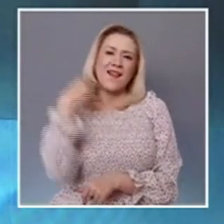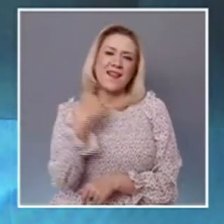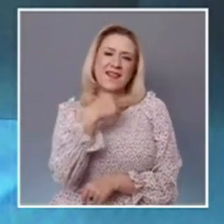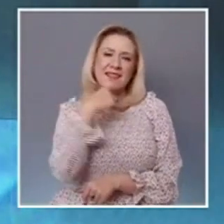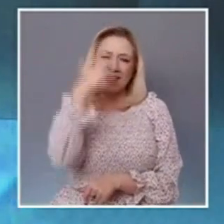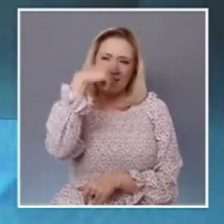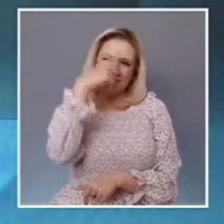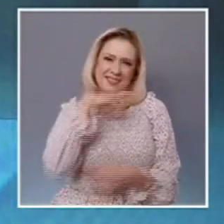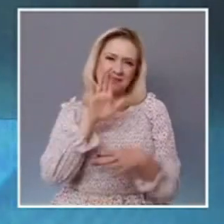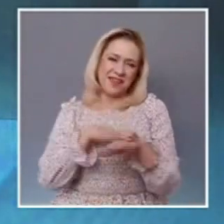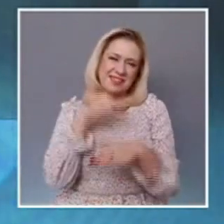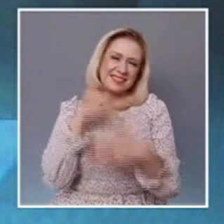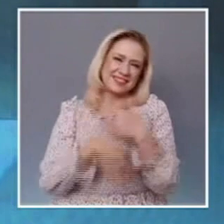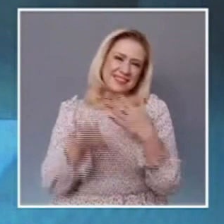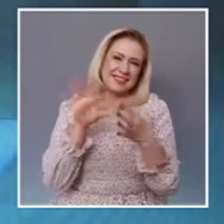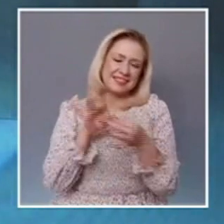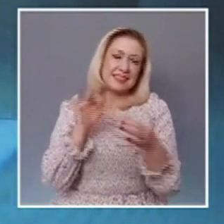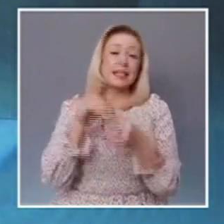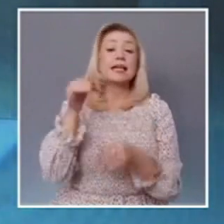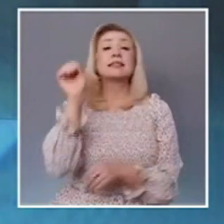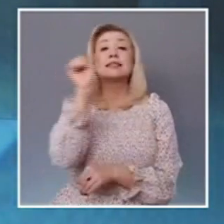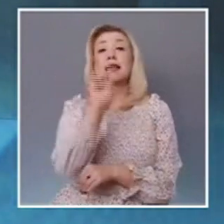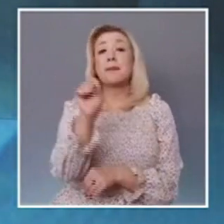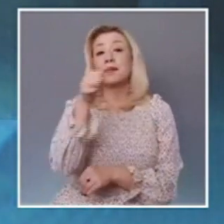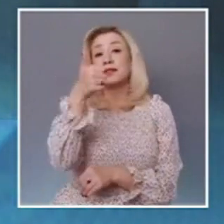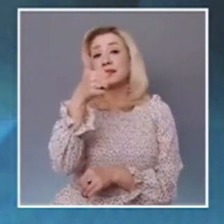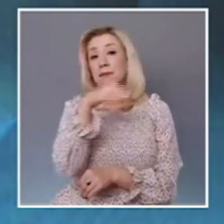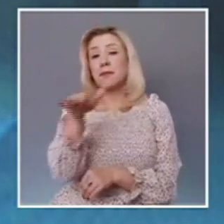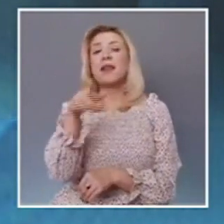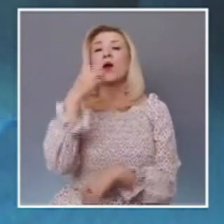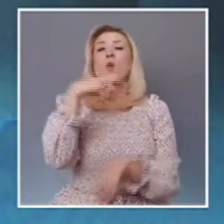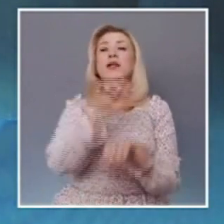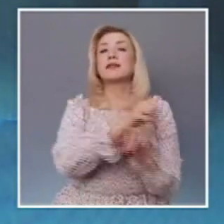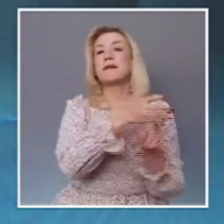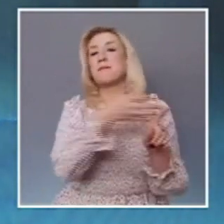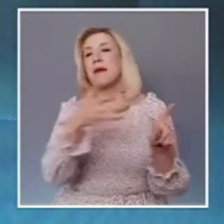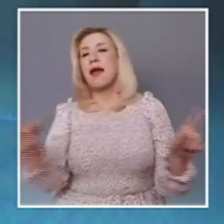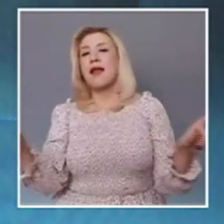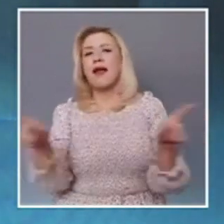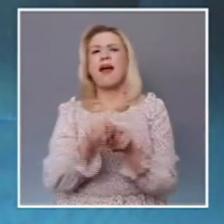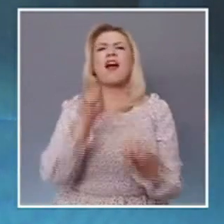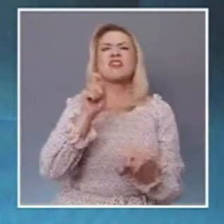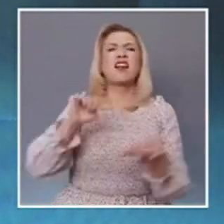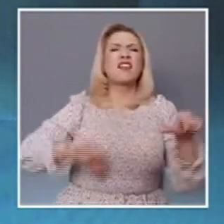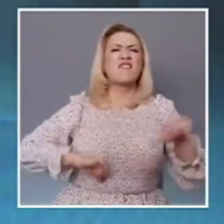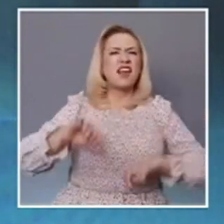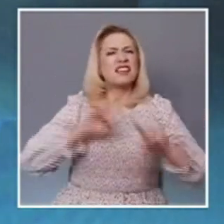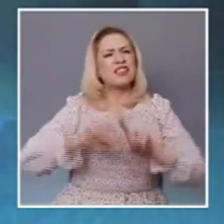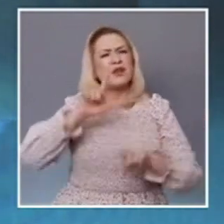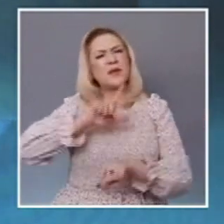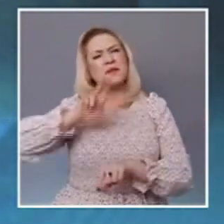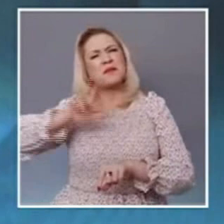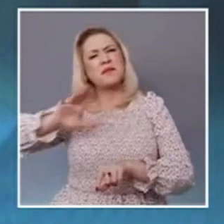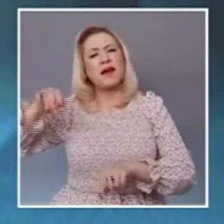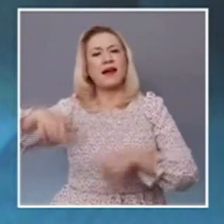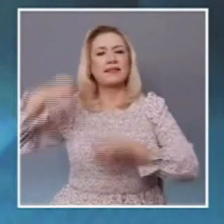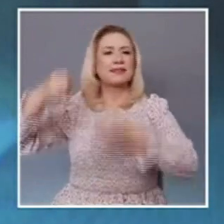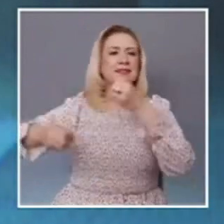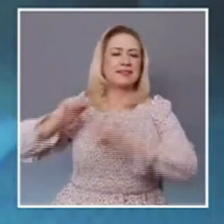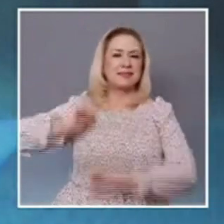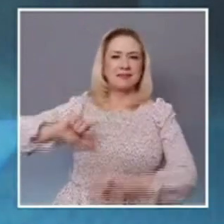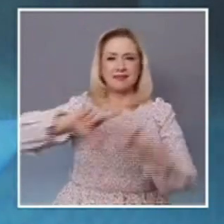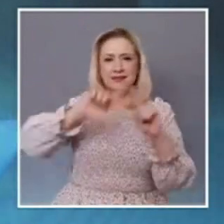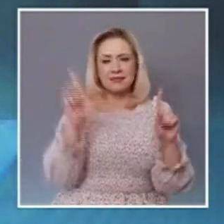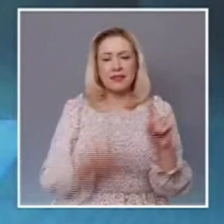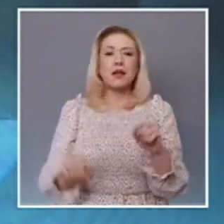este sábado a las 18:30 horas siga Semanario Judicial, el resumen de noticias del Poder Judicial de la Federación con su repetición el